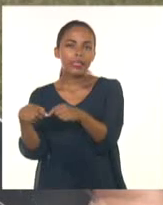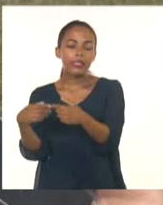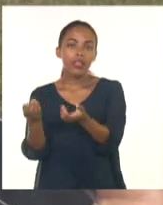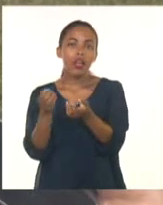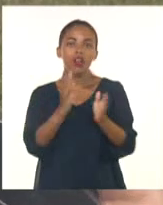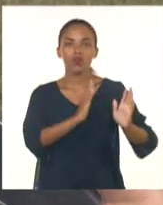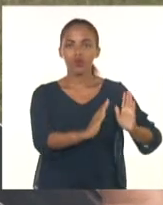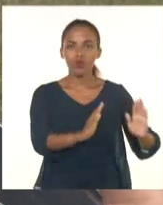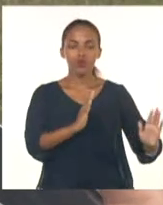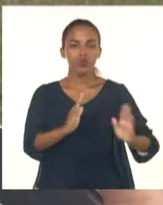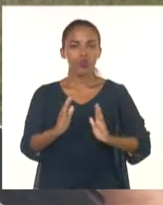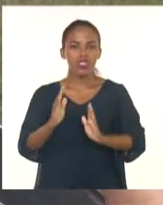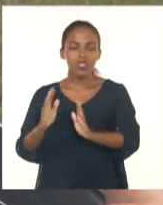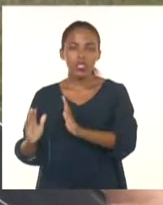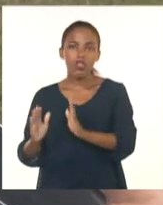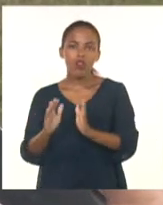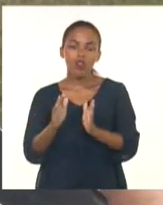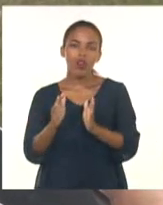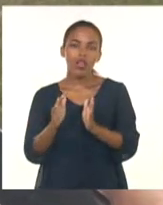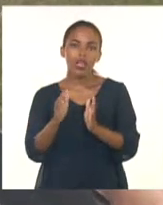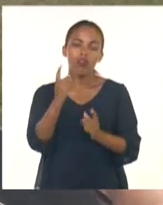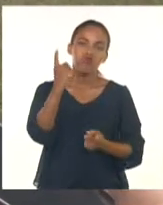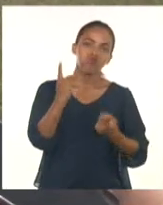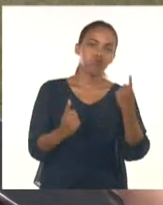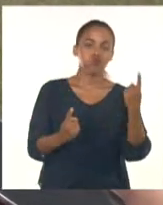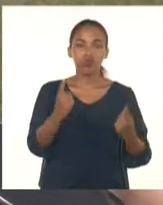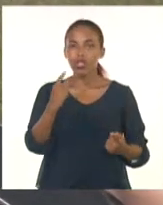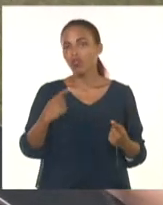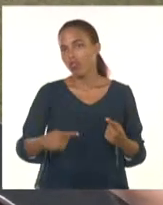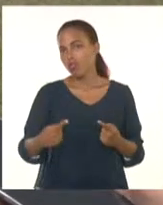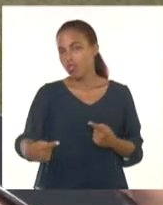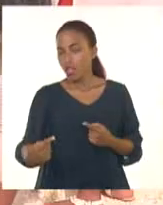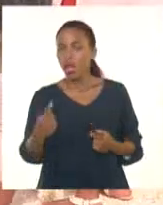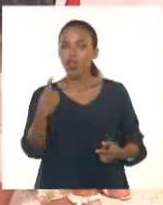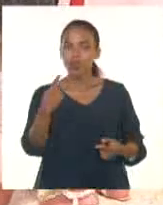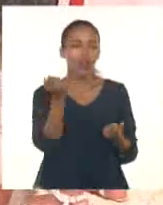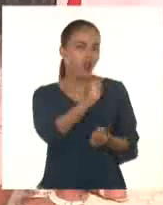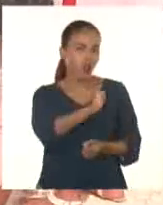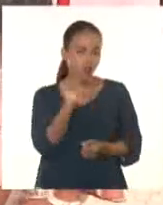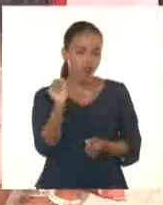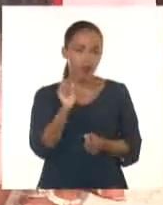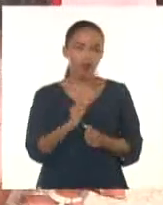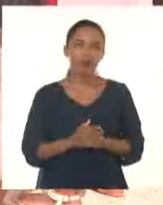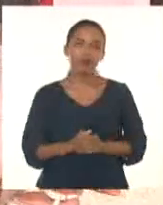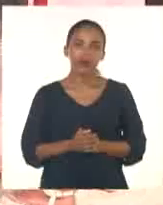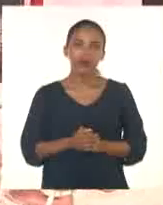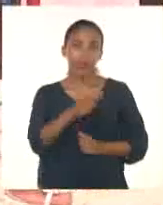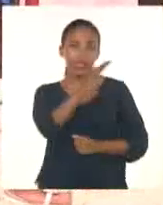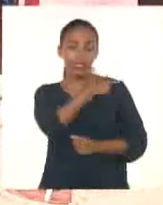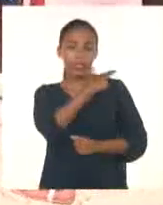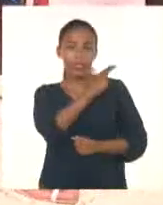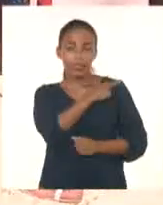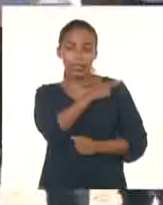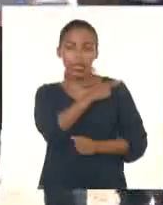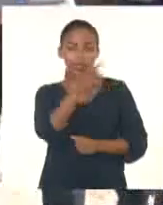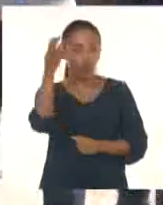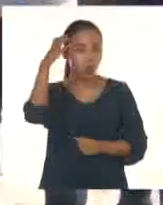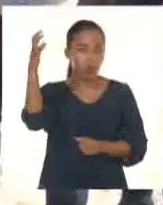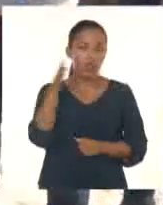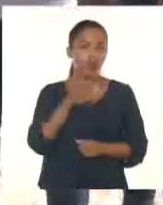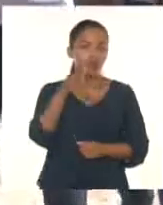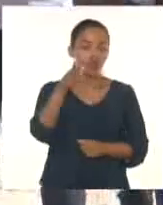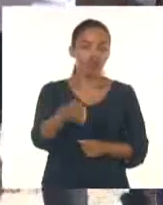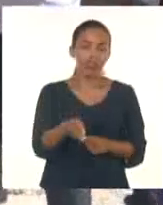estén entre alterno y diario. Es el principal beneficio. El jefe de Estado llegó también hasta el Consejo Popular Camacho